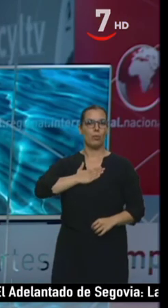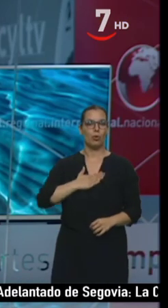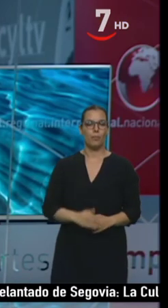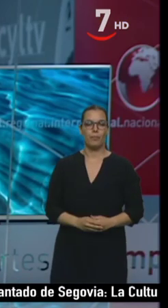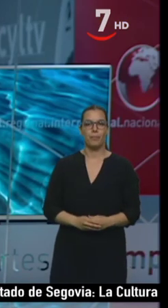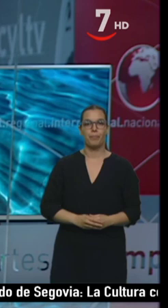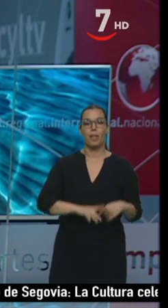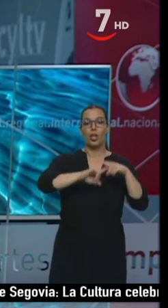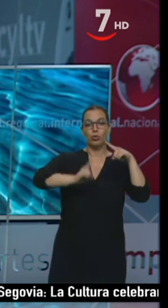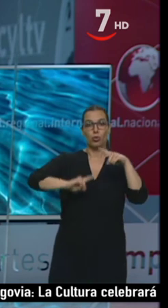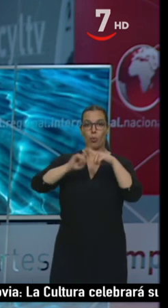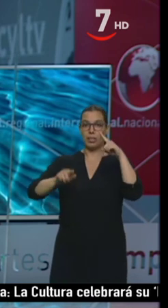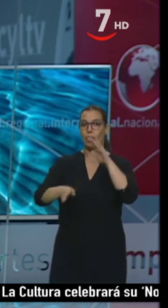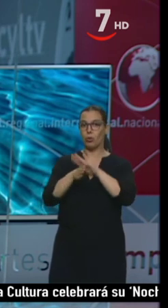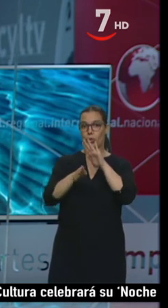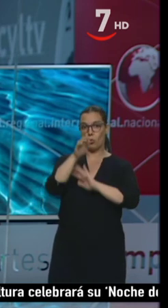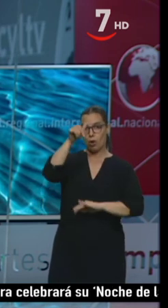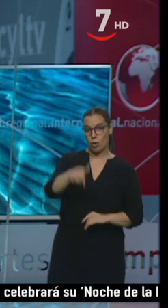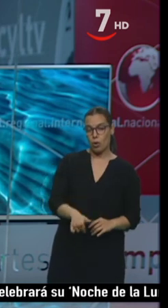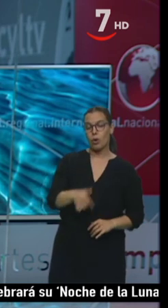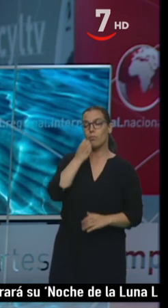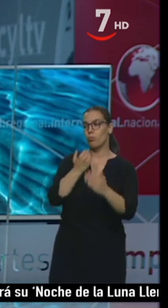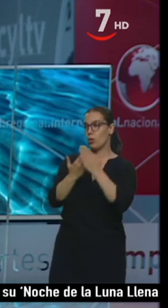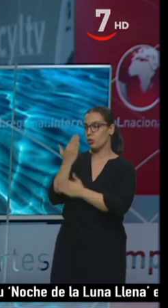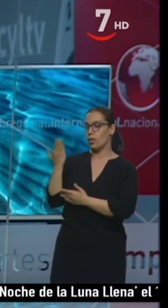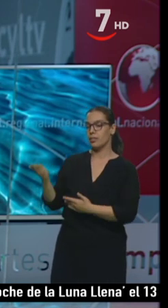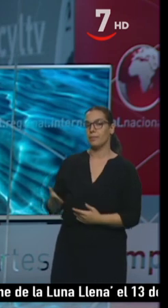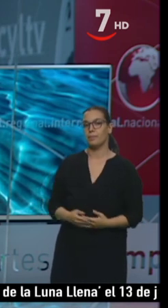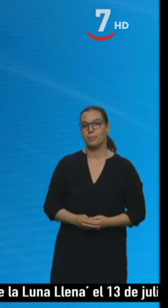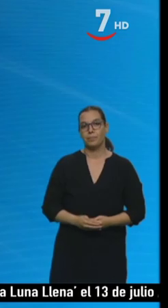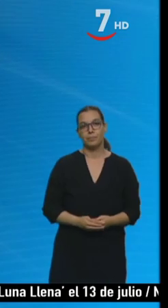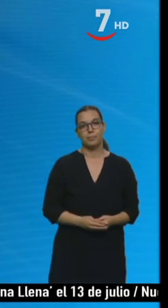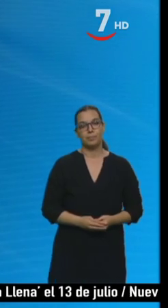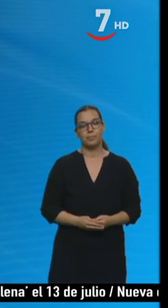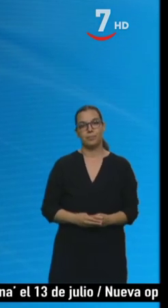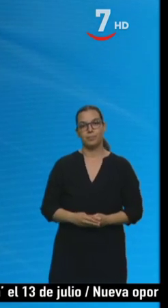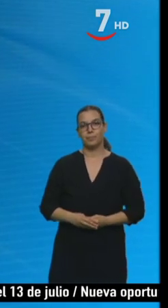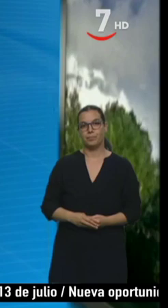Las tormentas persisten hoy en Castilla y León. Francisco Cacho, buenos días.